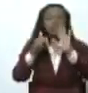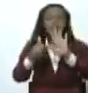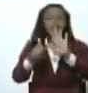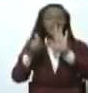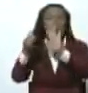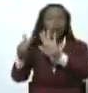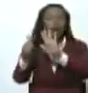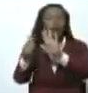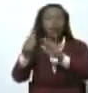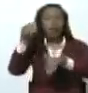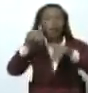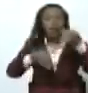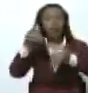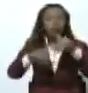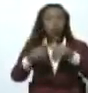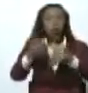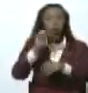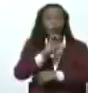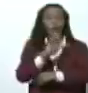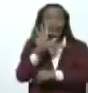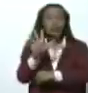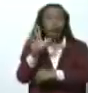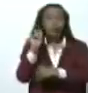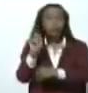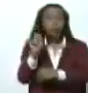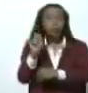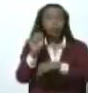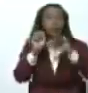127.666 votos y un